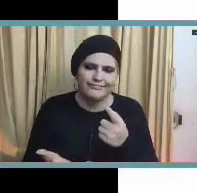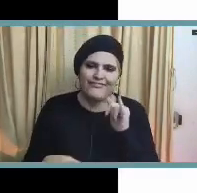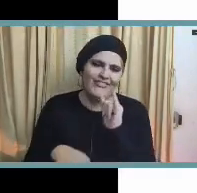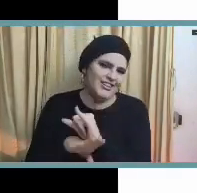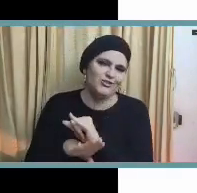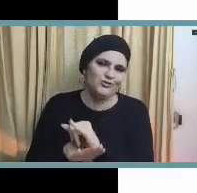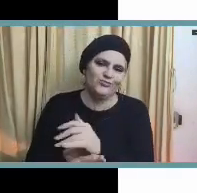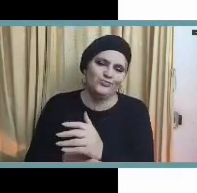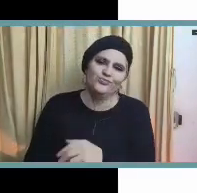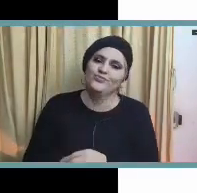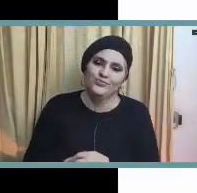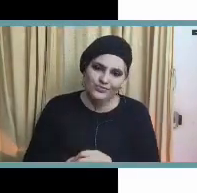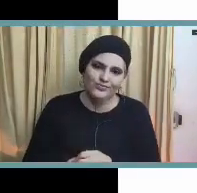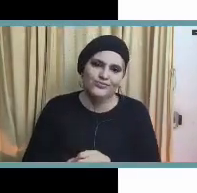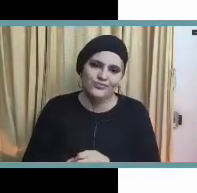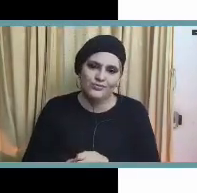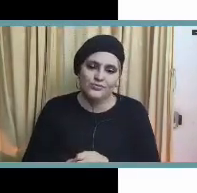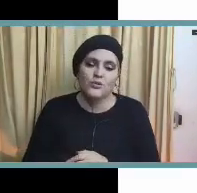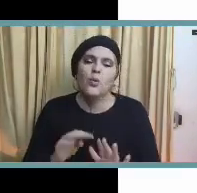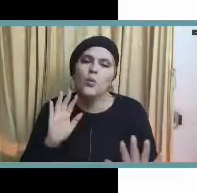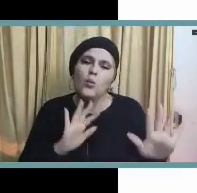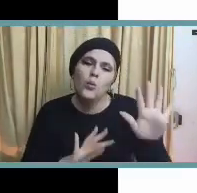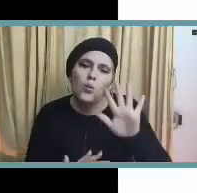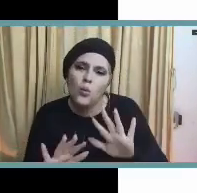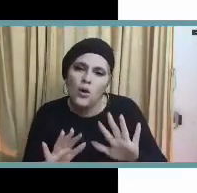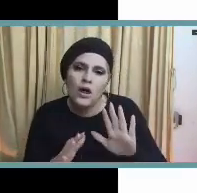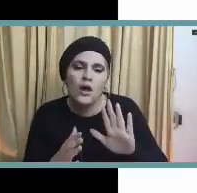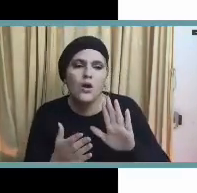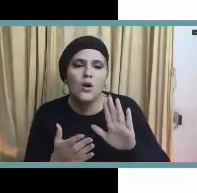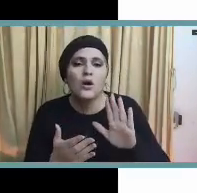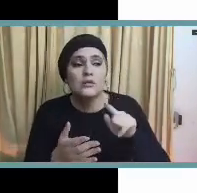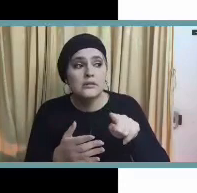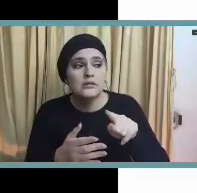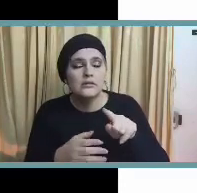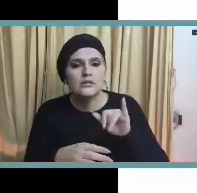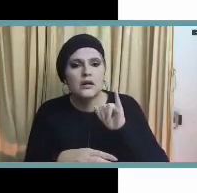Pero cuidado con las curas falsas, que son peligrosas también.